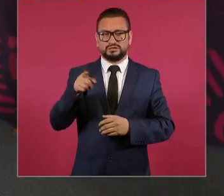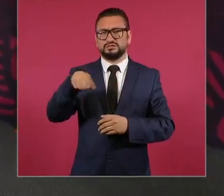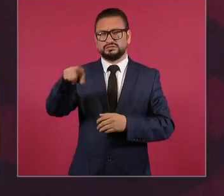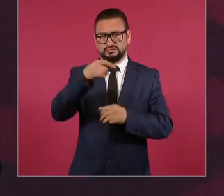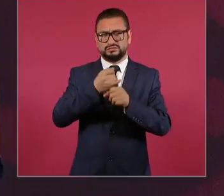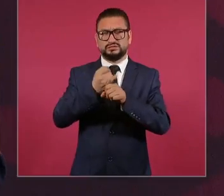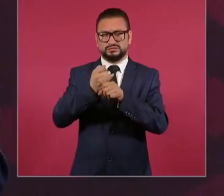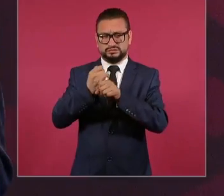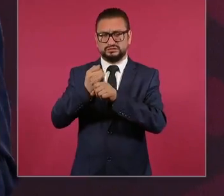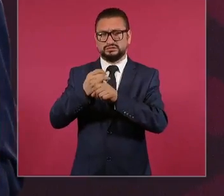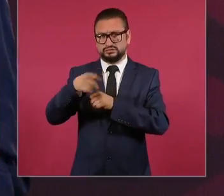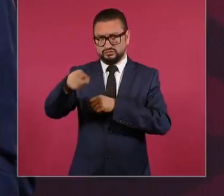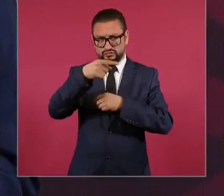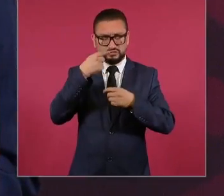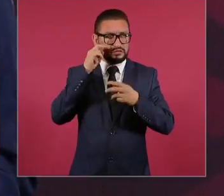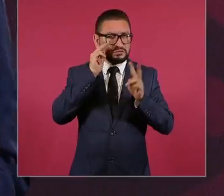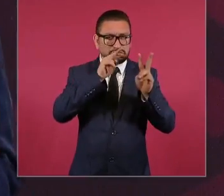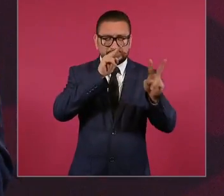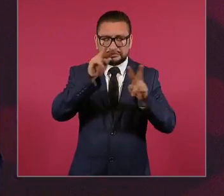investigadores mirones